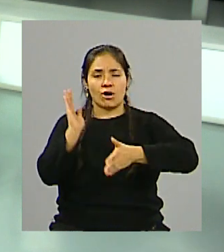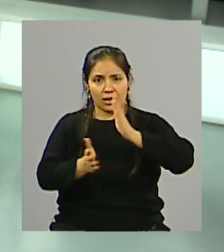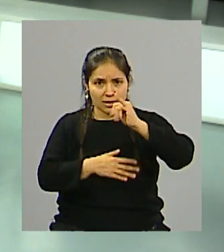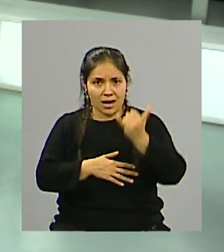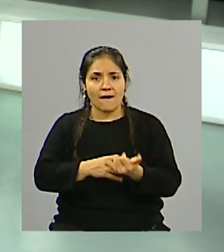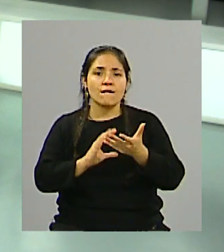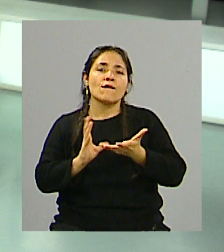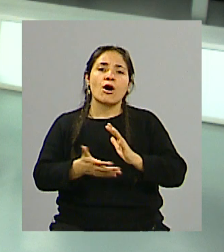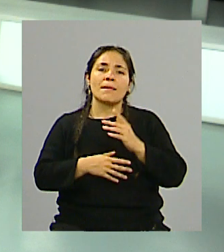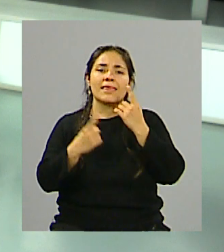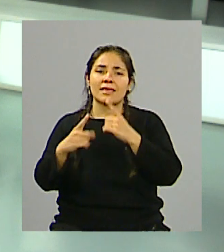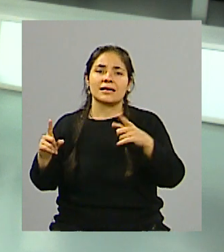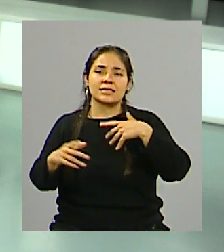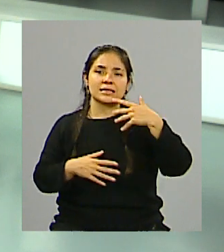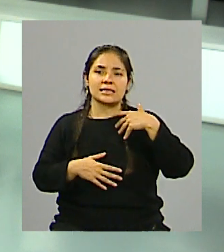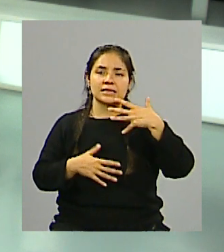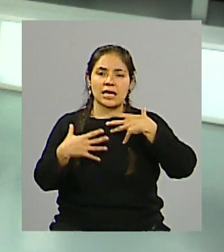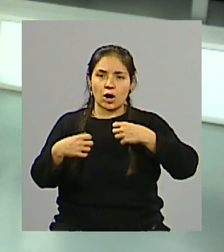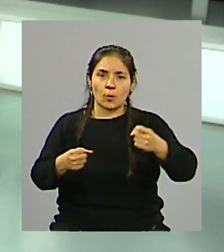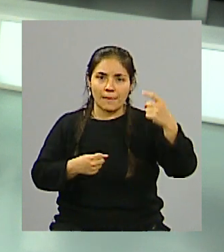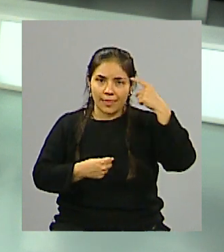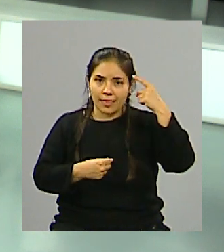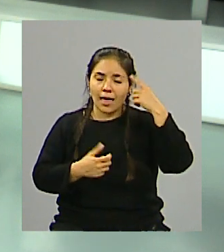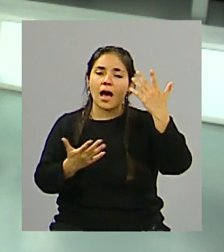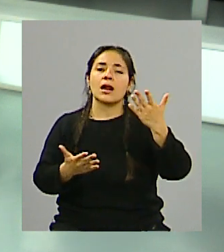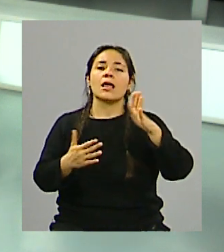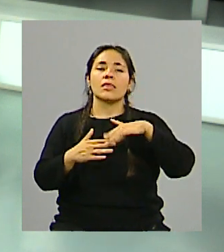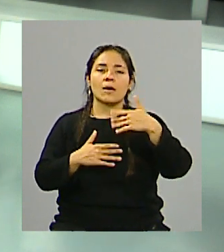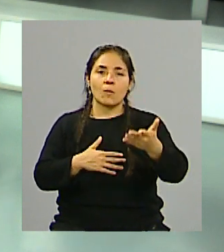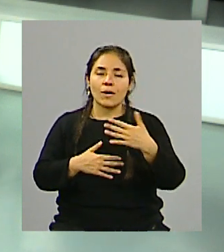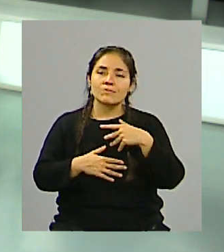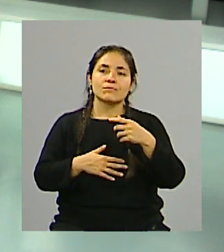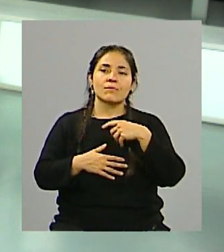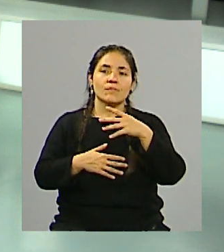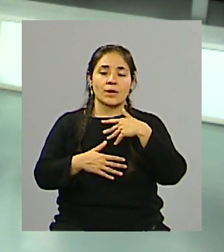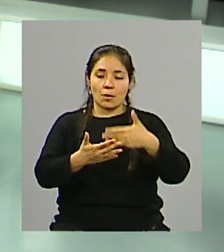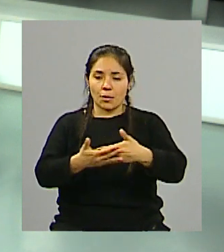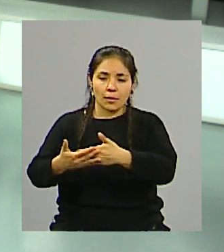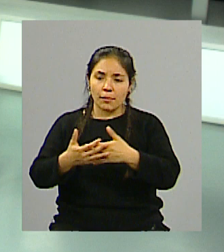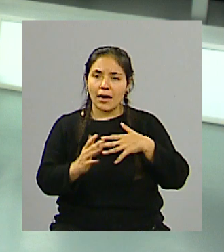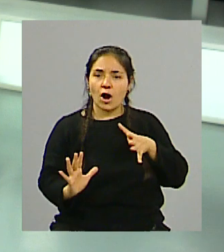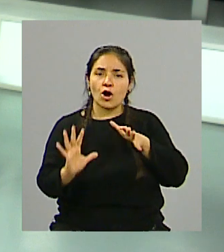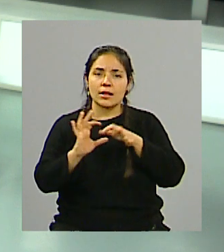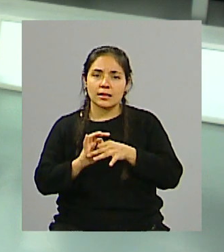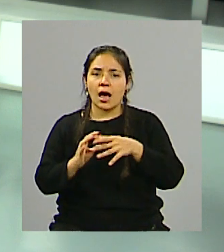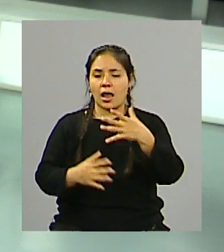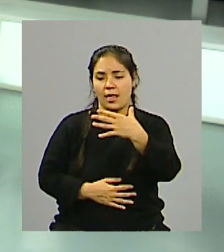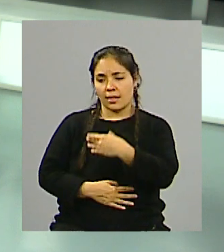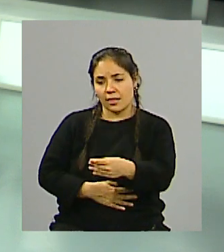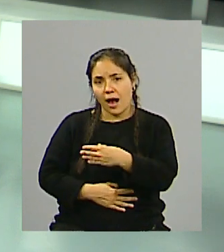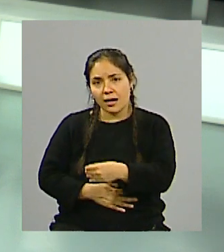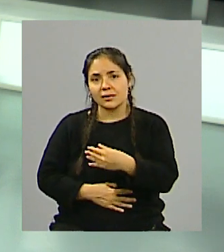otro lugar, en la salud mental, en la capacidad, digamos, de conectarse con el bebé, en la lactancia, ¿sí?